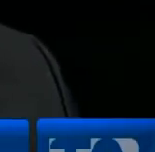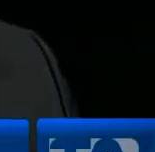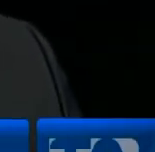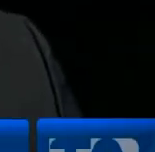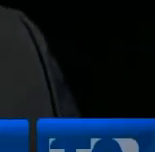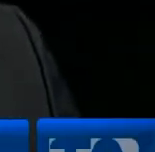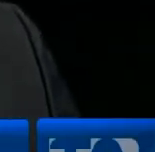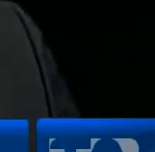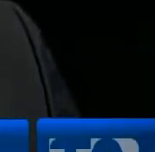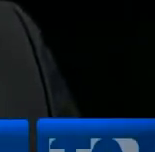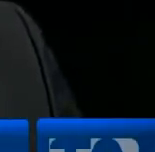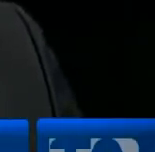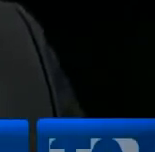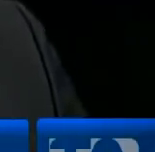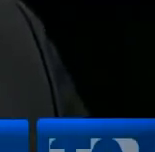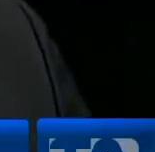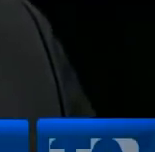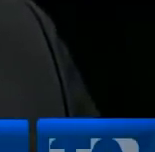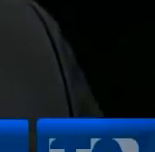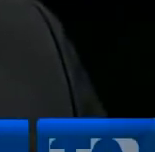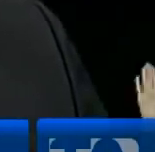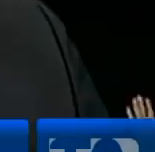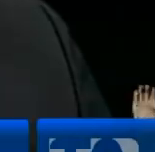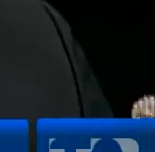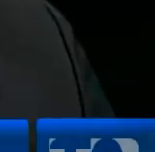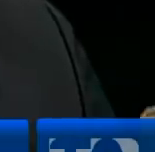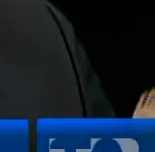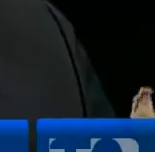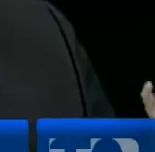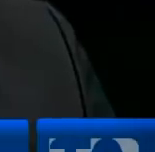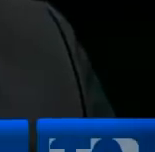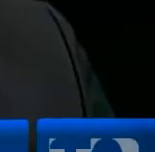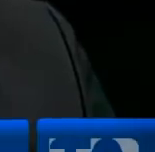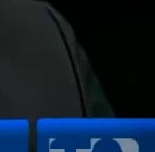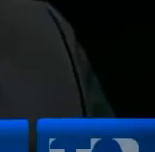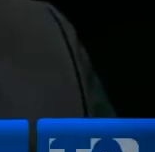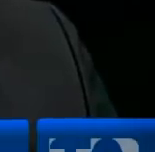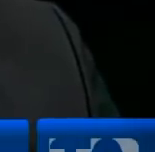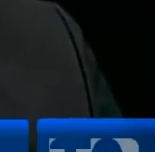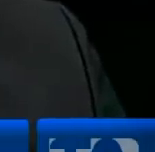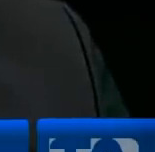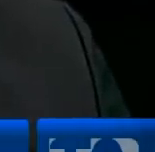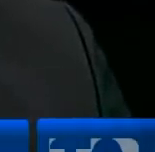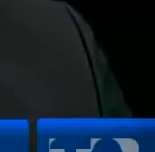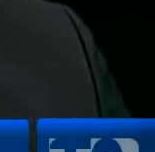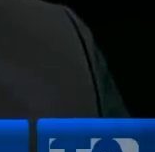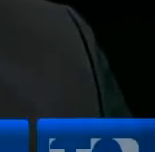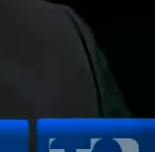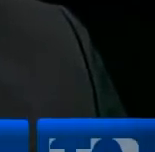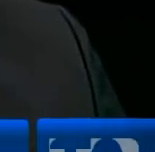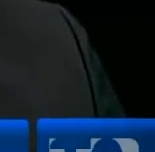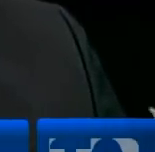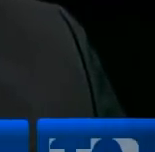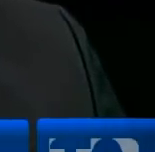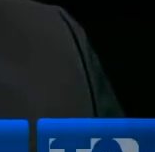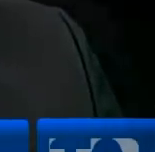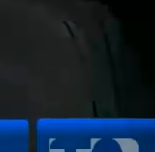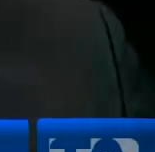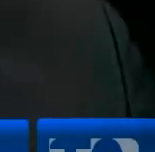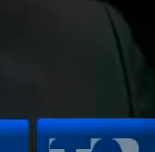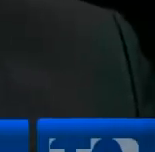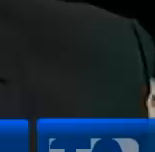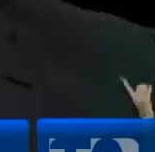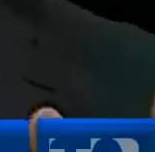a los ciudadanos alcanzar la única forma de combatir la pobreza de forma real, que es un empleo, una oportunidad de